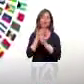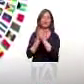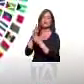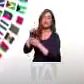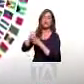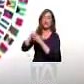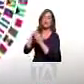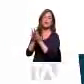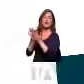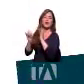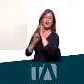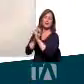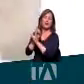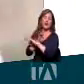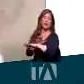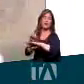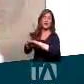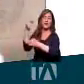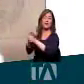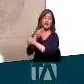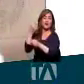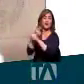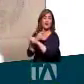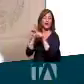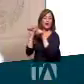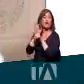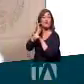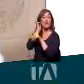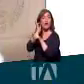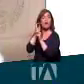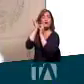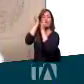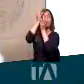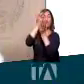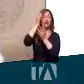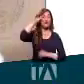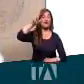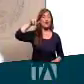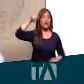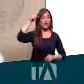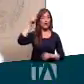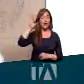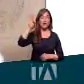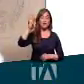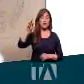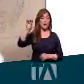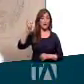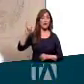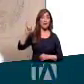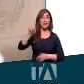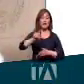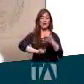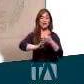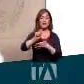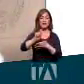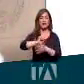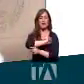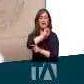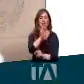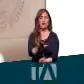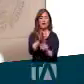Monetario Internacional. La directora gerente del fondo, Cristalina Georgieva, informó que los gobernadores del FMI aprobaron una histórica asignación de